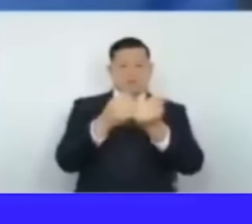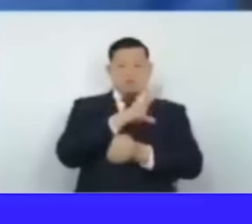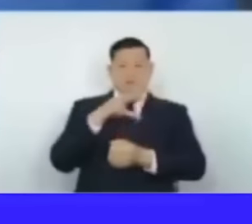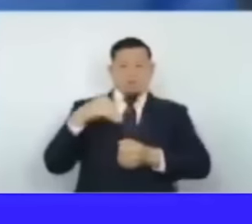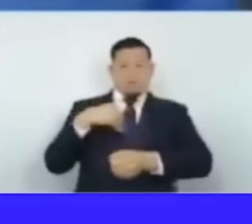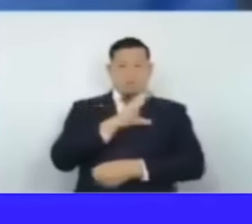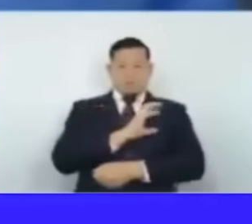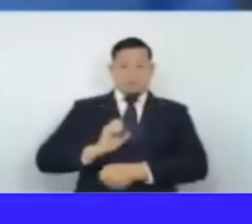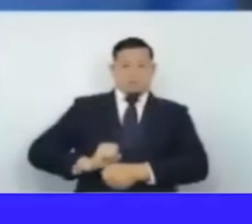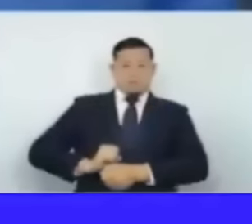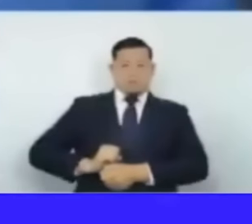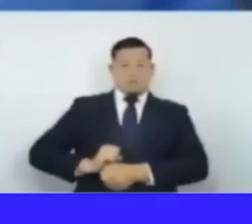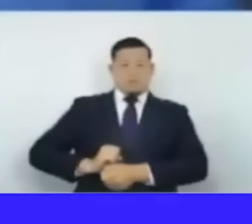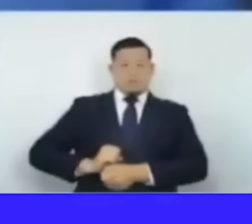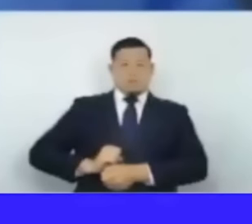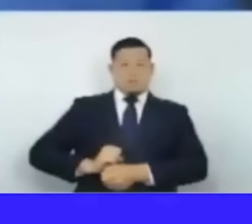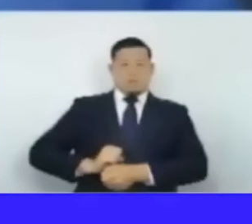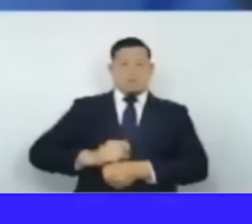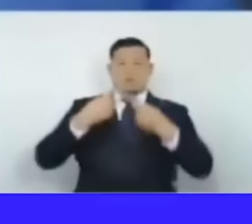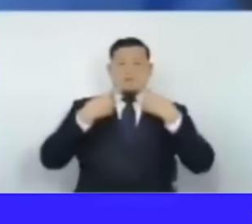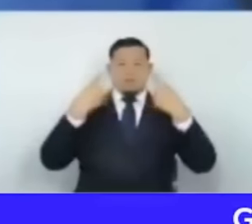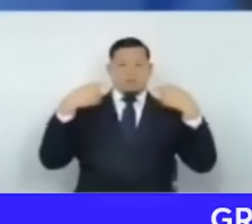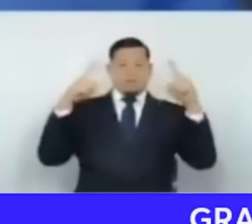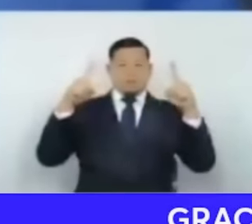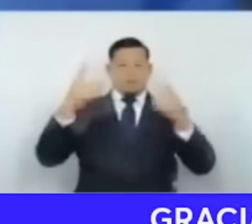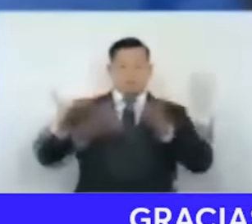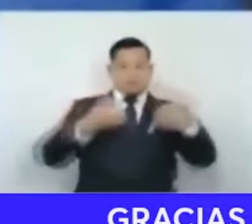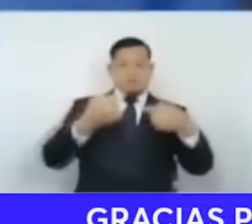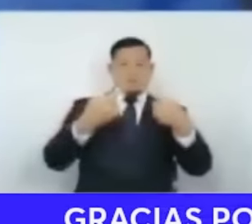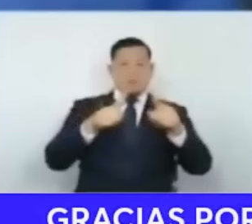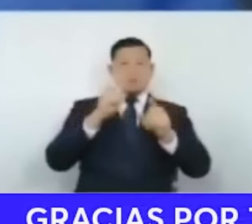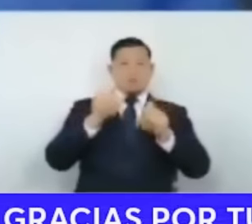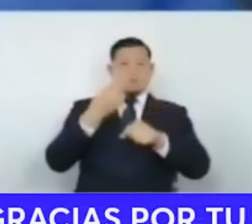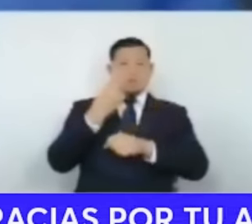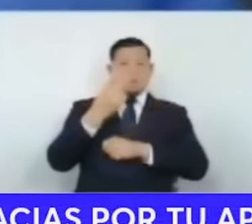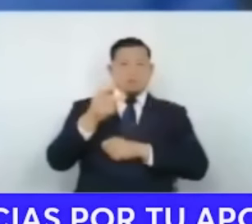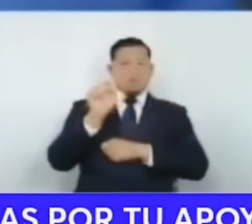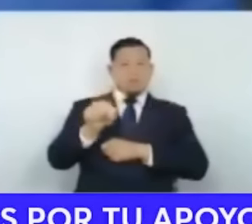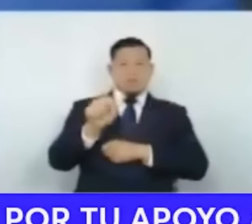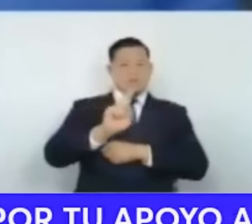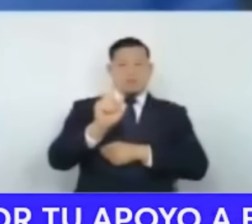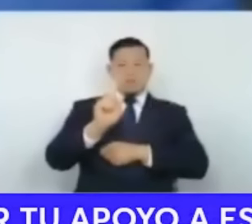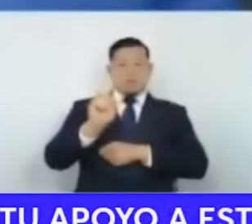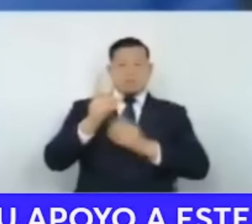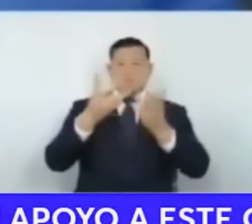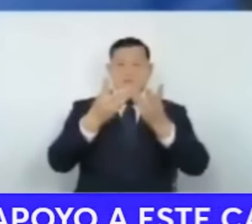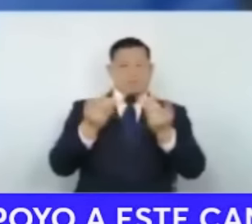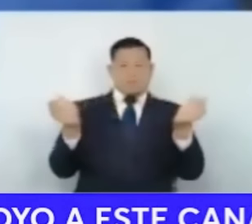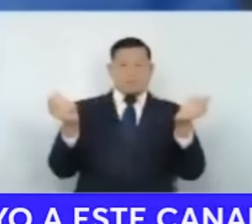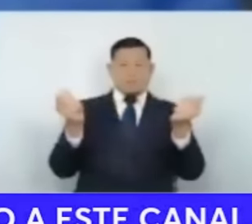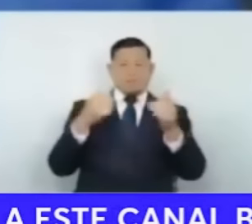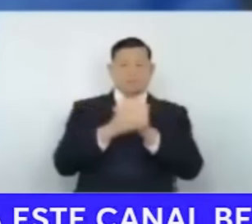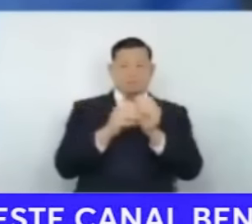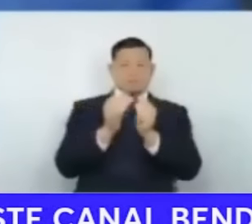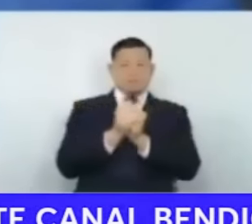familias salvadoreñas a través de los famosos agromercados pudimos ver que ese no fue una solución